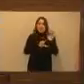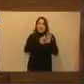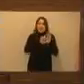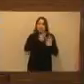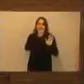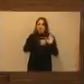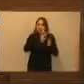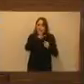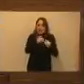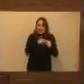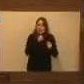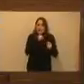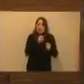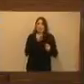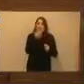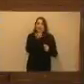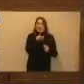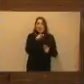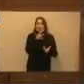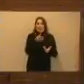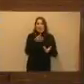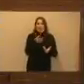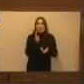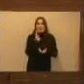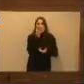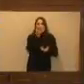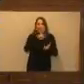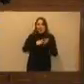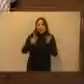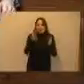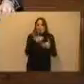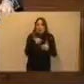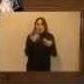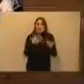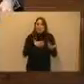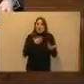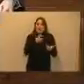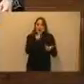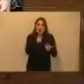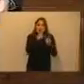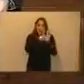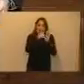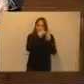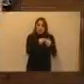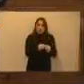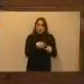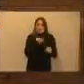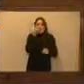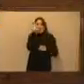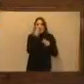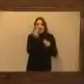totalidad, pero en segundo lugar porque tampoco existía ningún régimen de cesantía ni de liquidación, por lo tanto seguramente que el legislador en ese momento pensó que debería